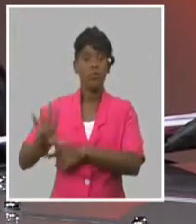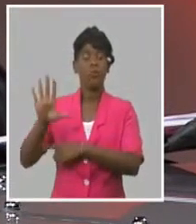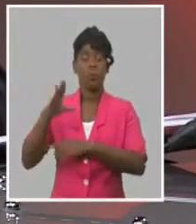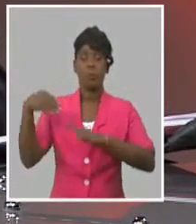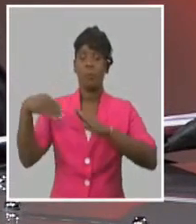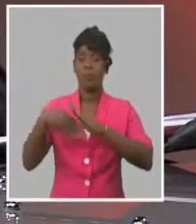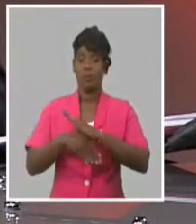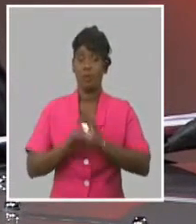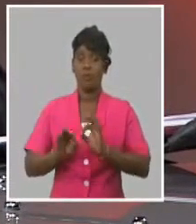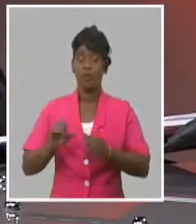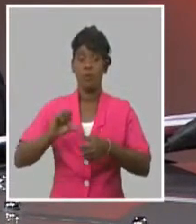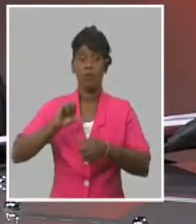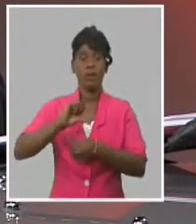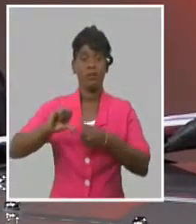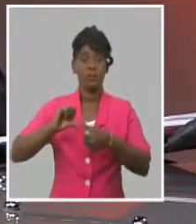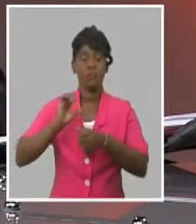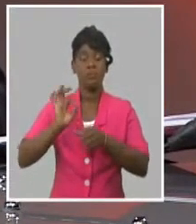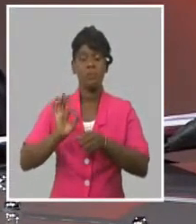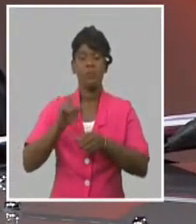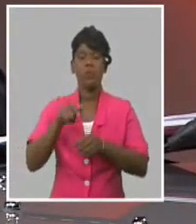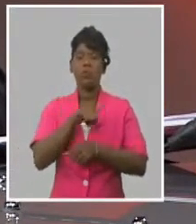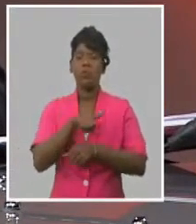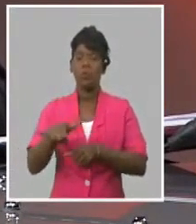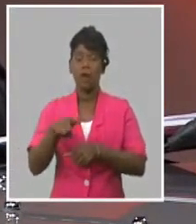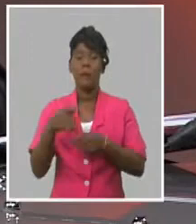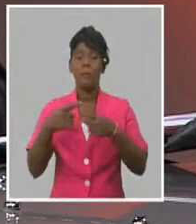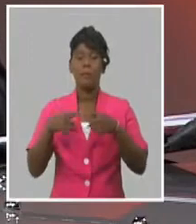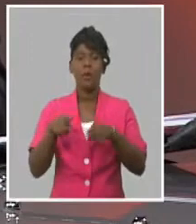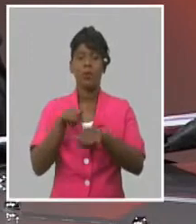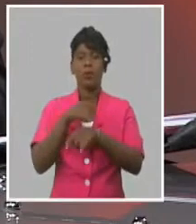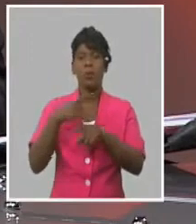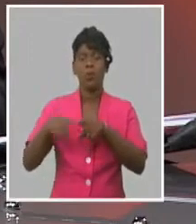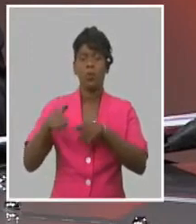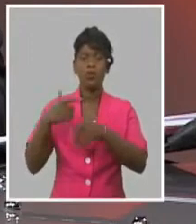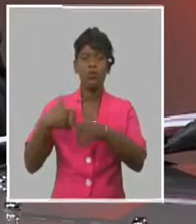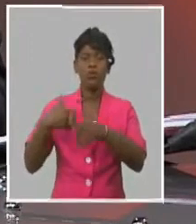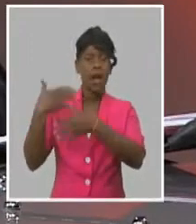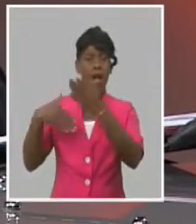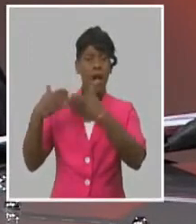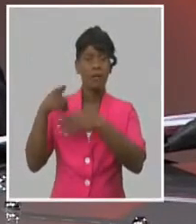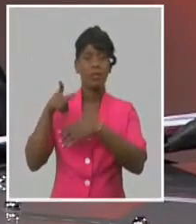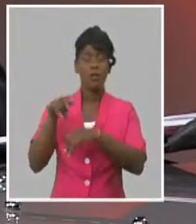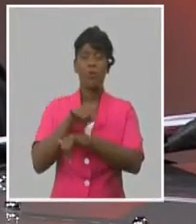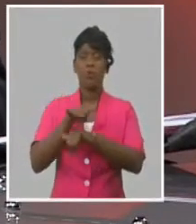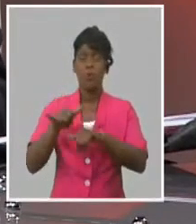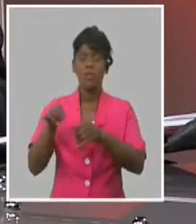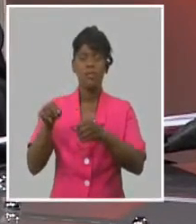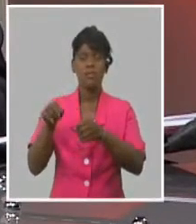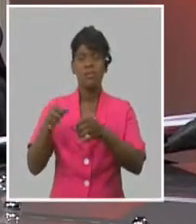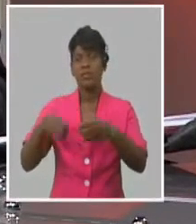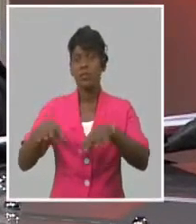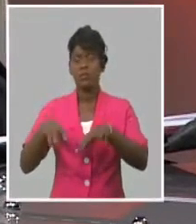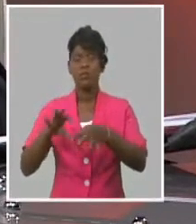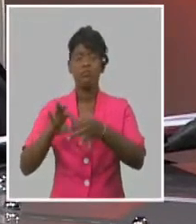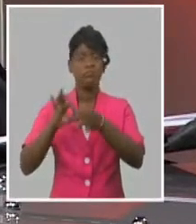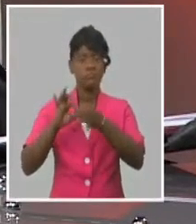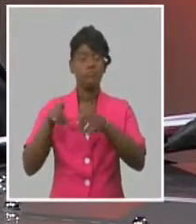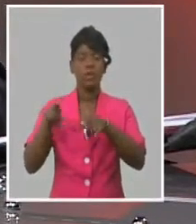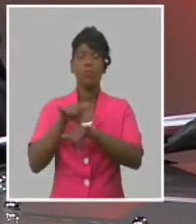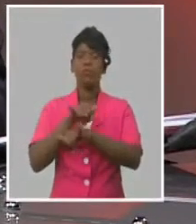latinoamericana, muy superior al retroceso del 2,5% en 1983. en plena crisis de la deuda externa y